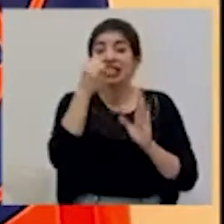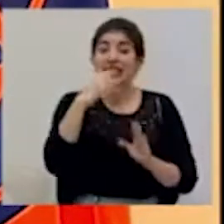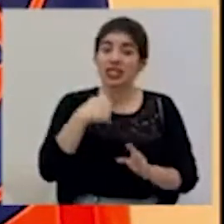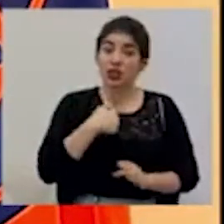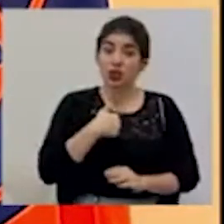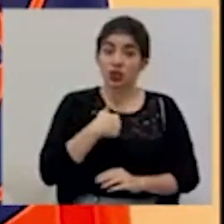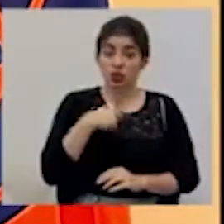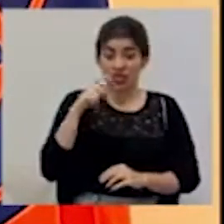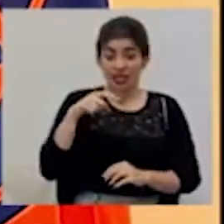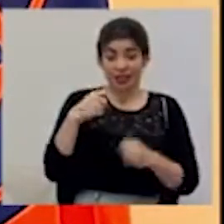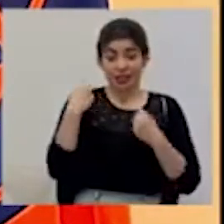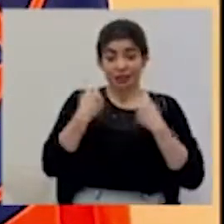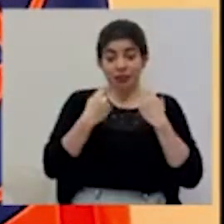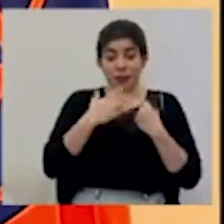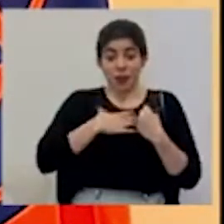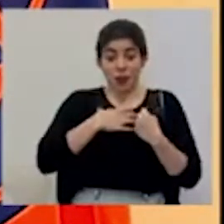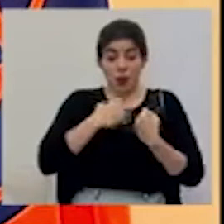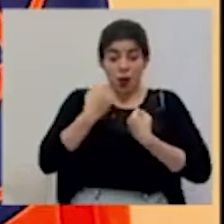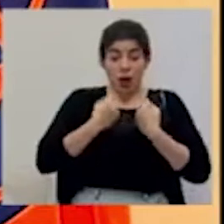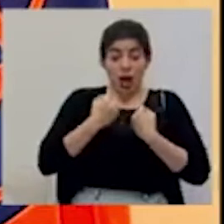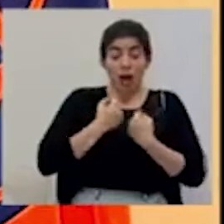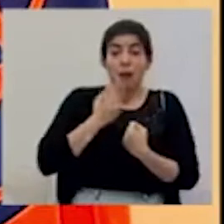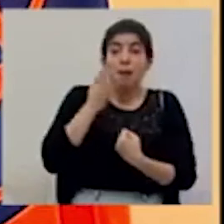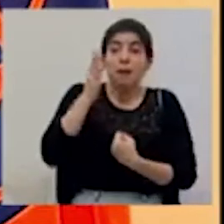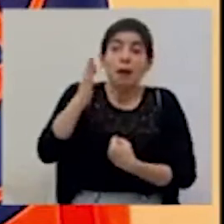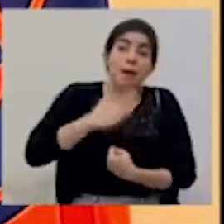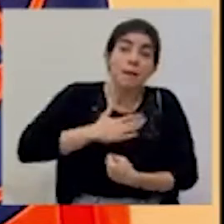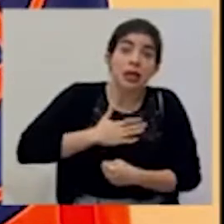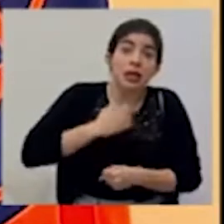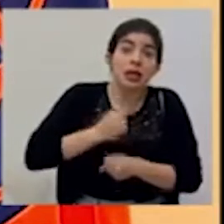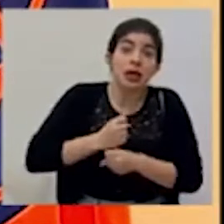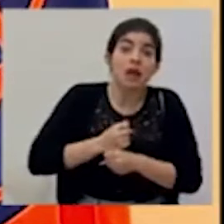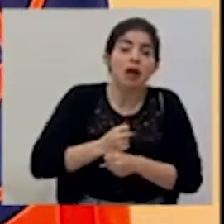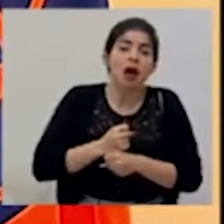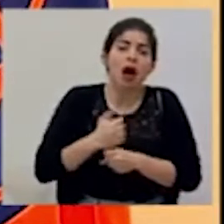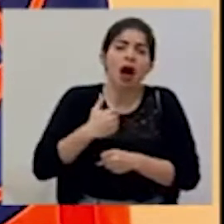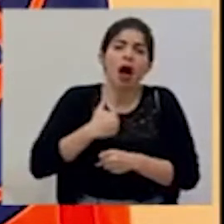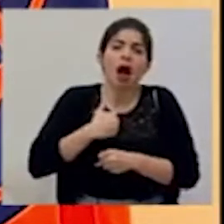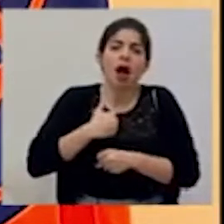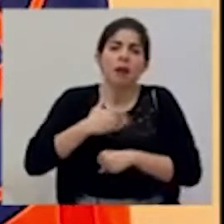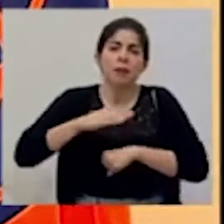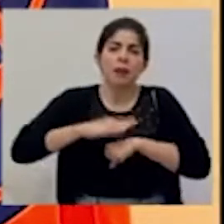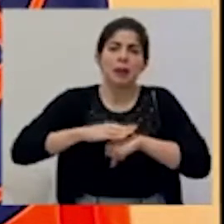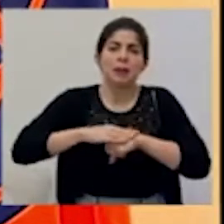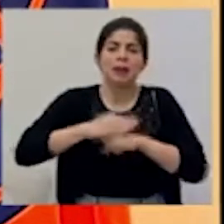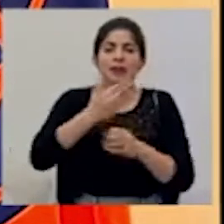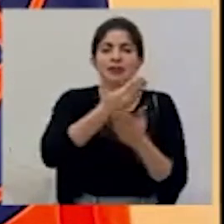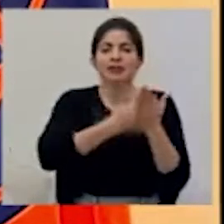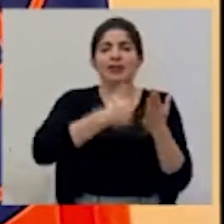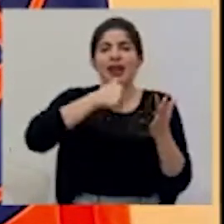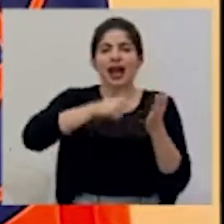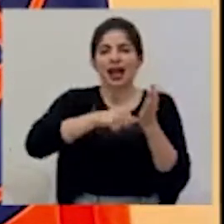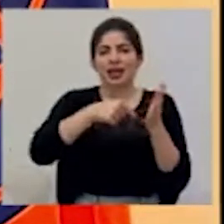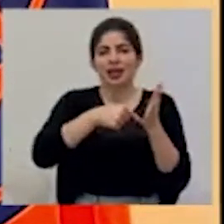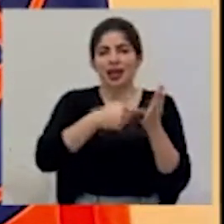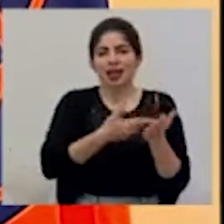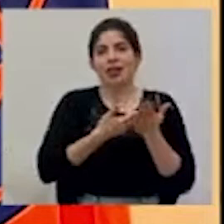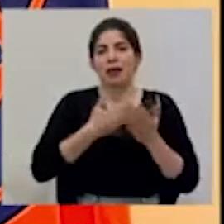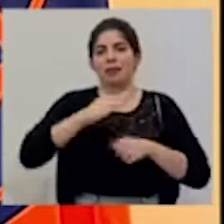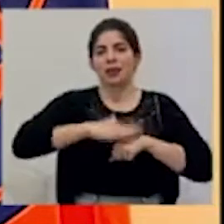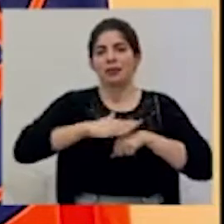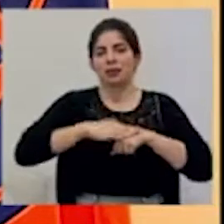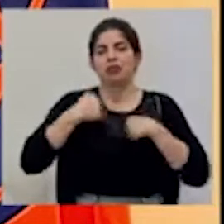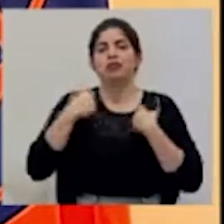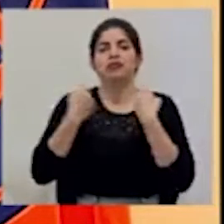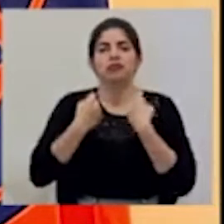a mi centro laboral, puedo optar por una nota que me permita esa condición. La restricción